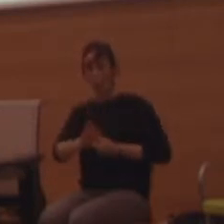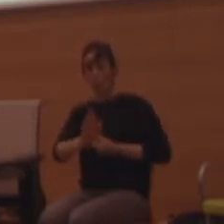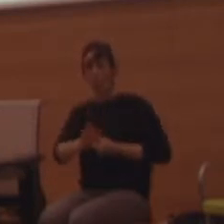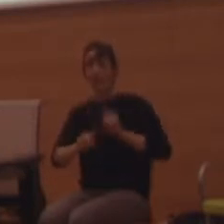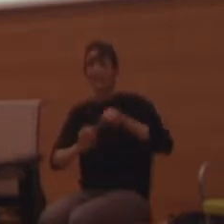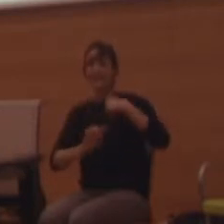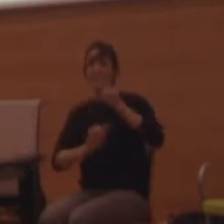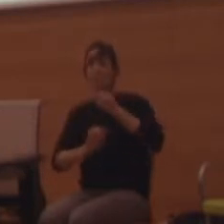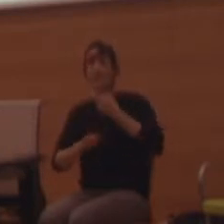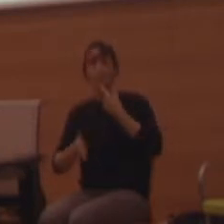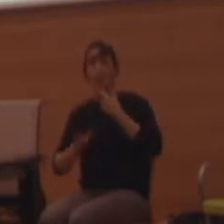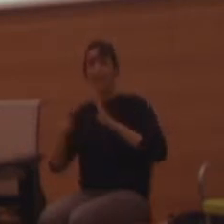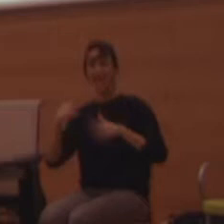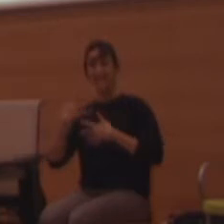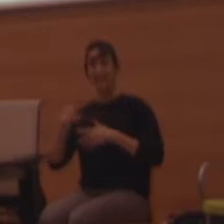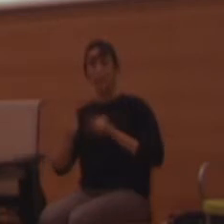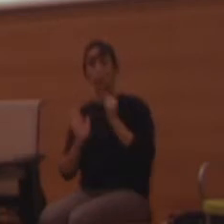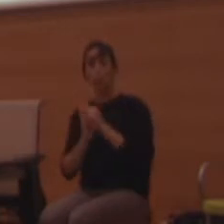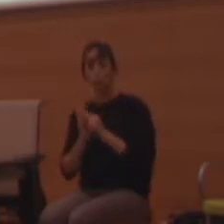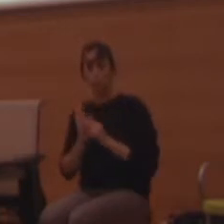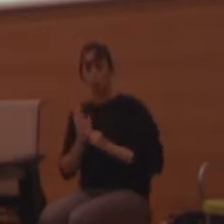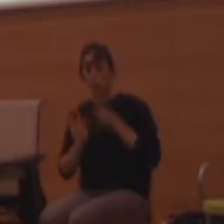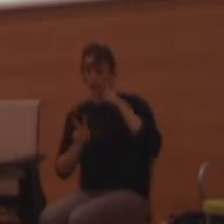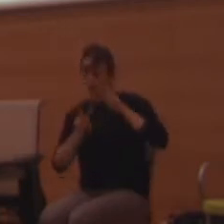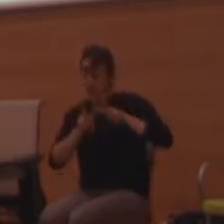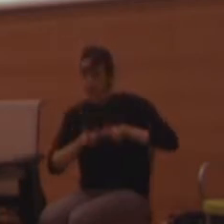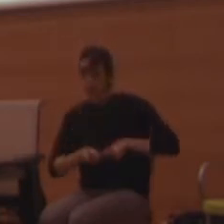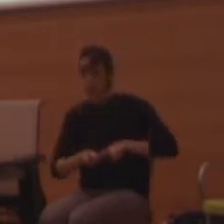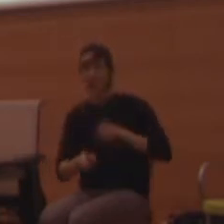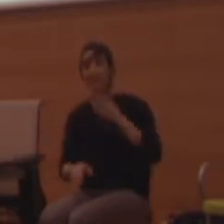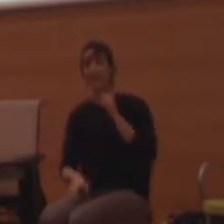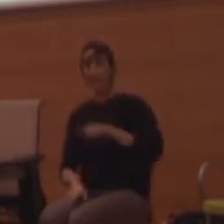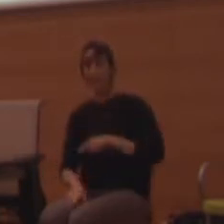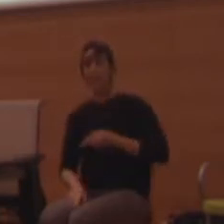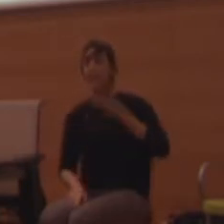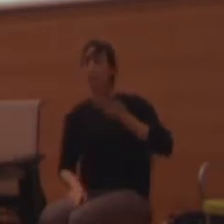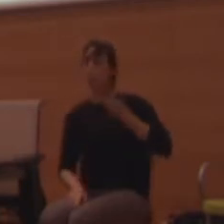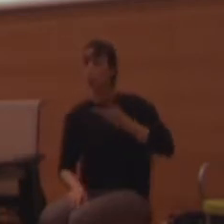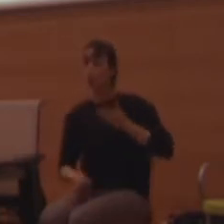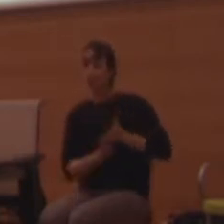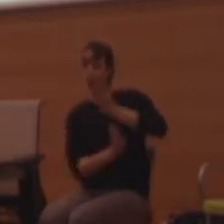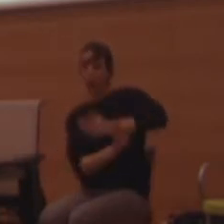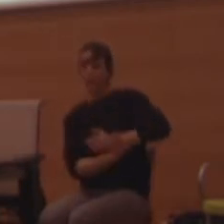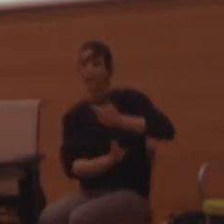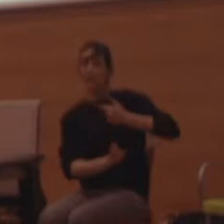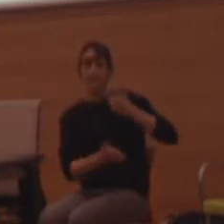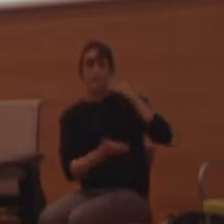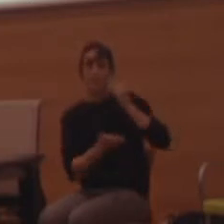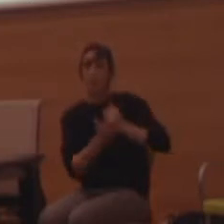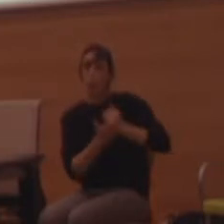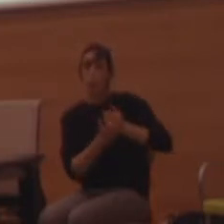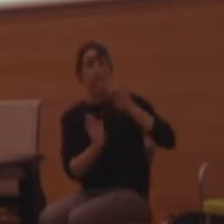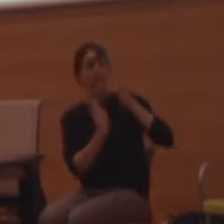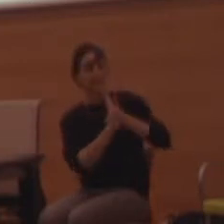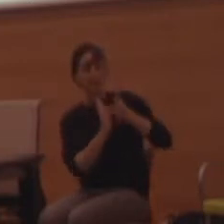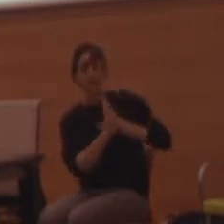retropié, 10 puntos. Siempre va a ser muy importante decirle al paciente lo que le vamos a hacer, que la prueba no es cruenta,